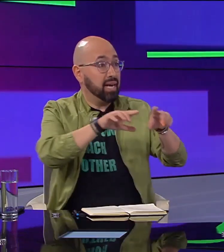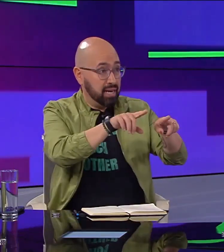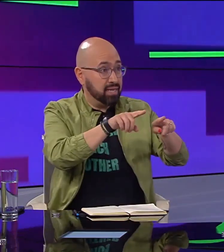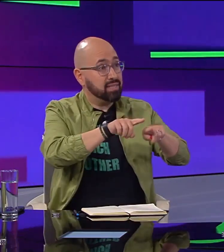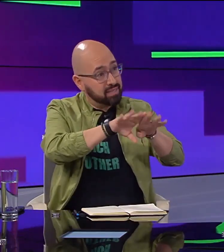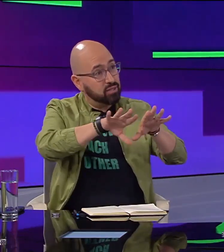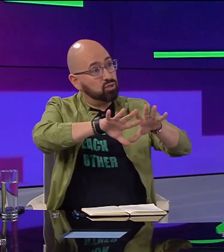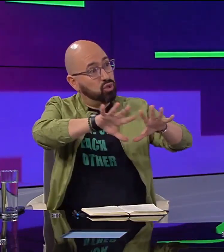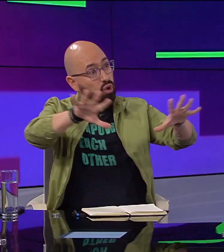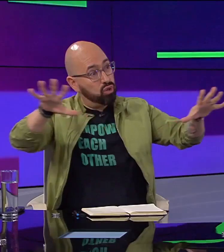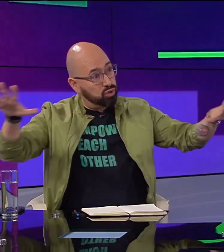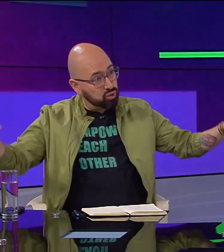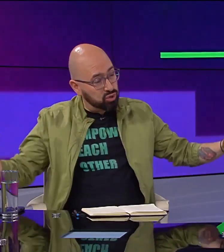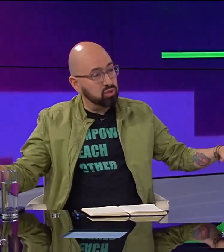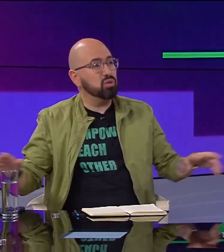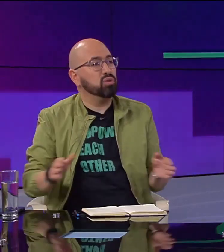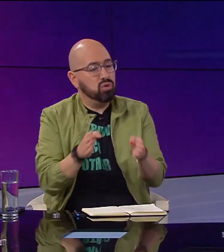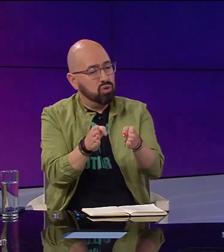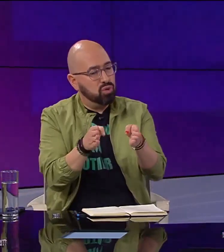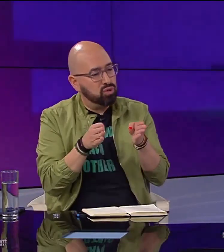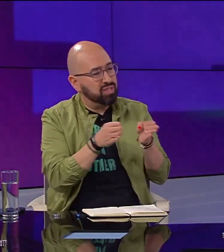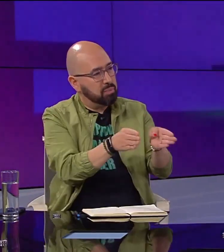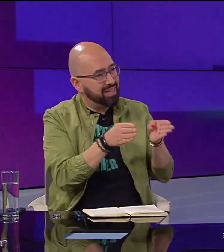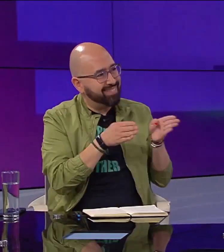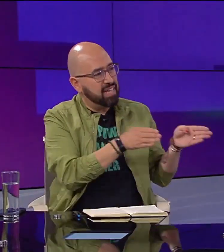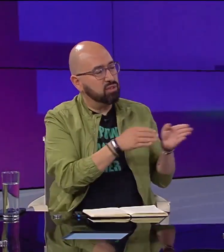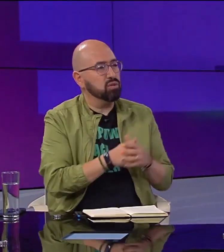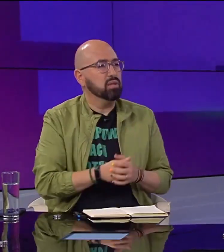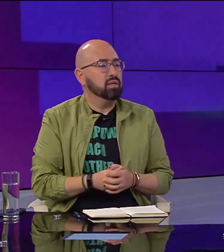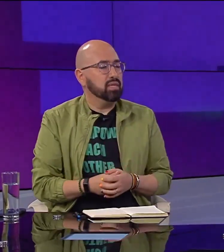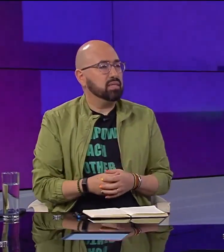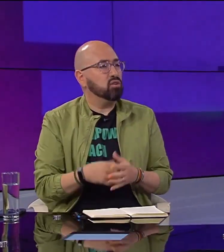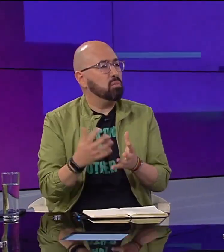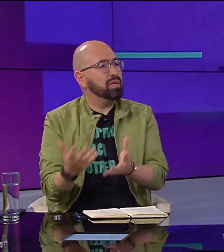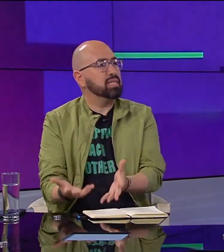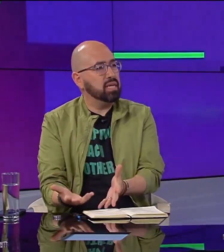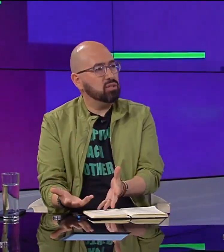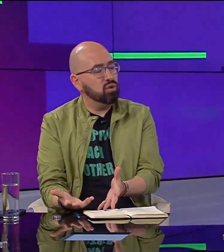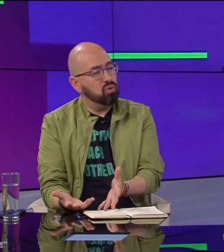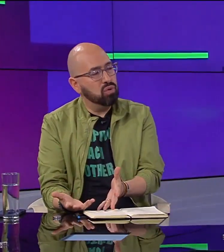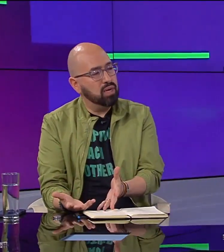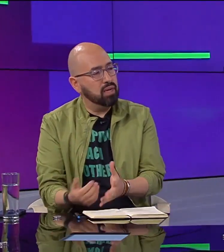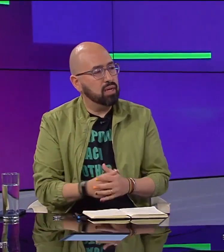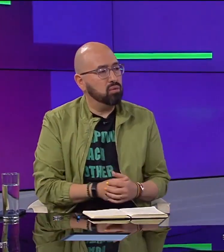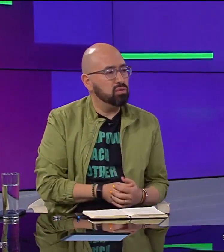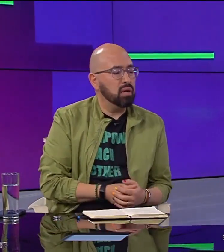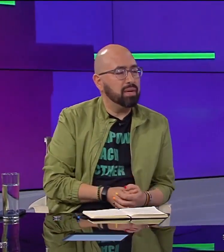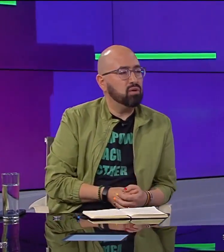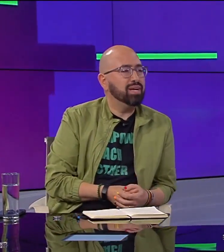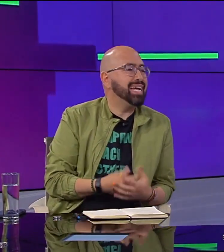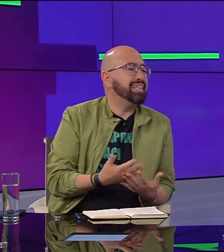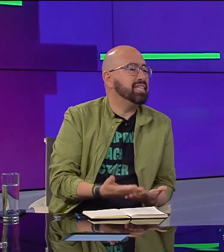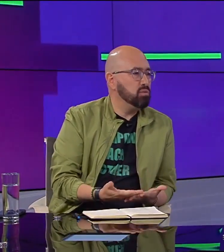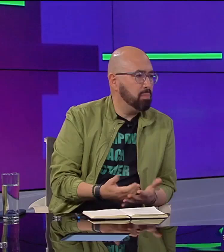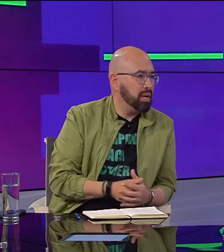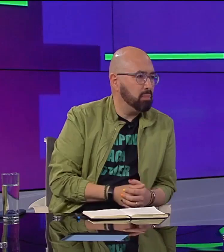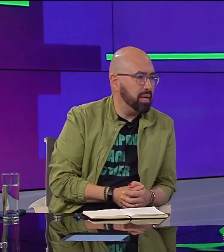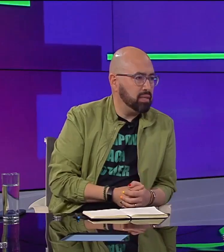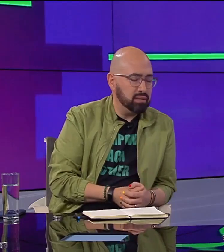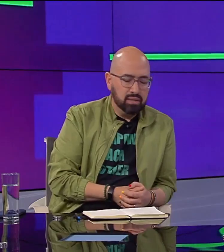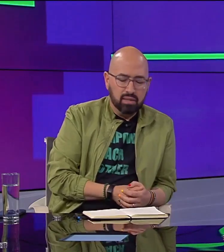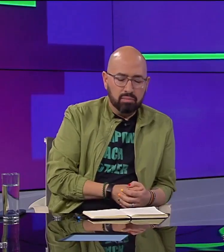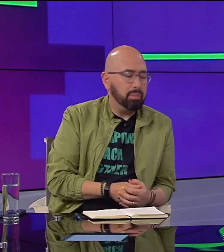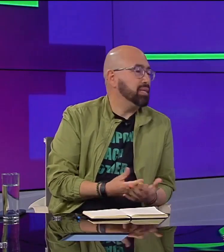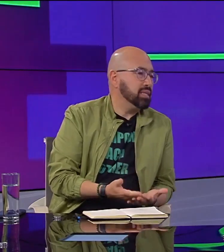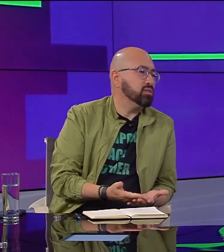en general, en ese sentido, todos, no segmentando, como haciendo un trabajo negativo para el